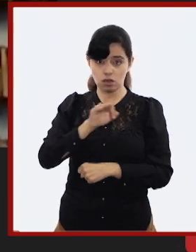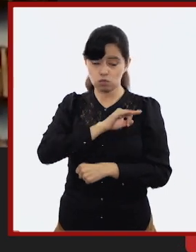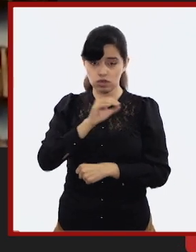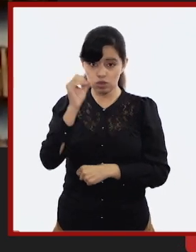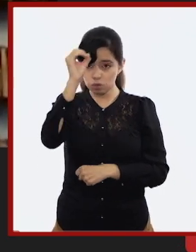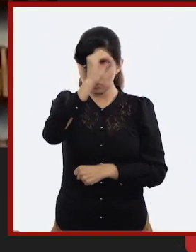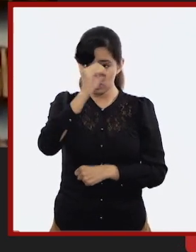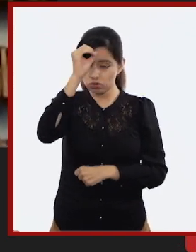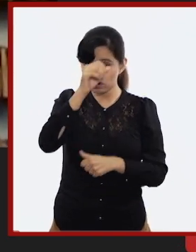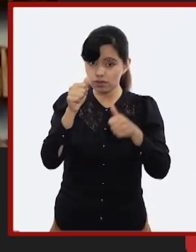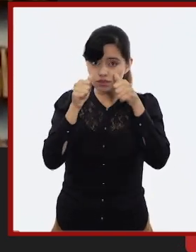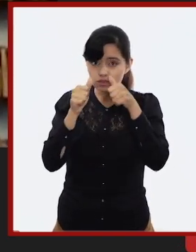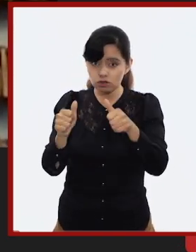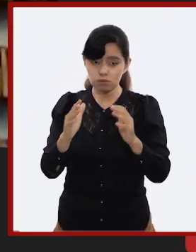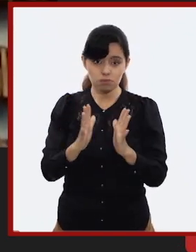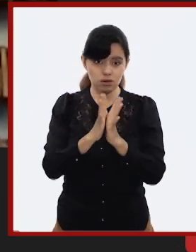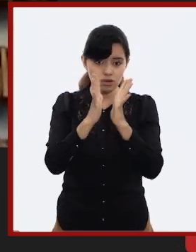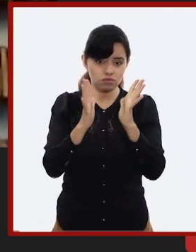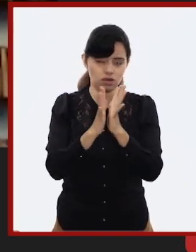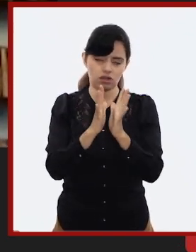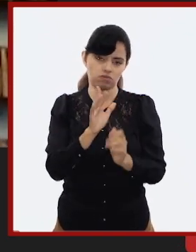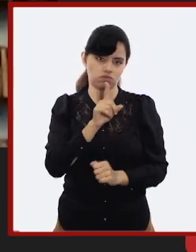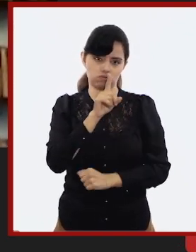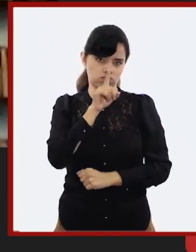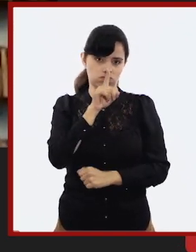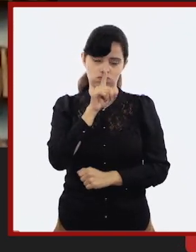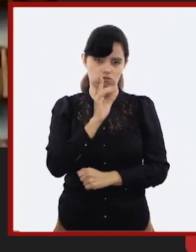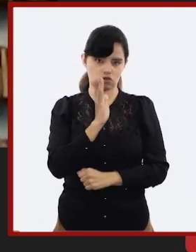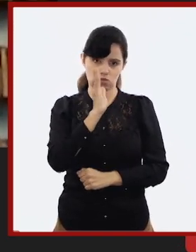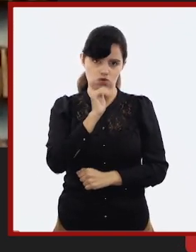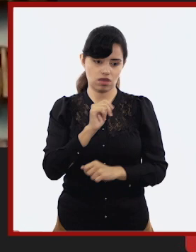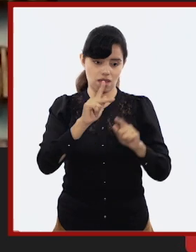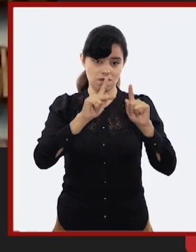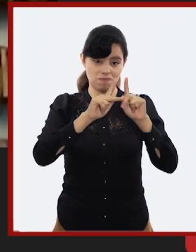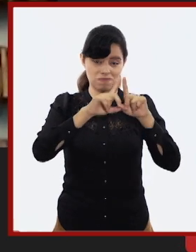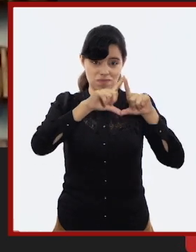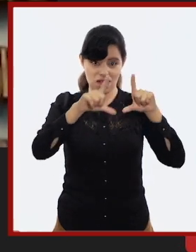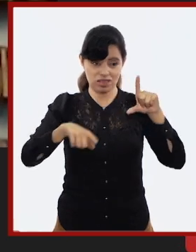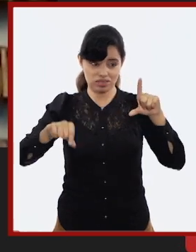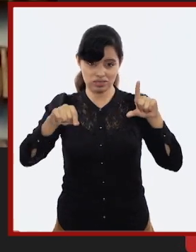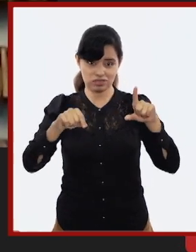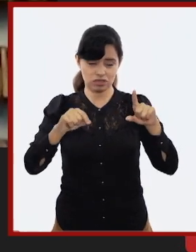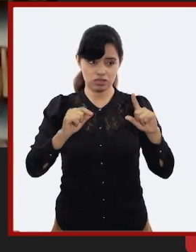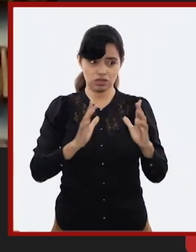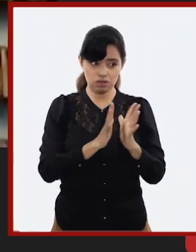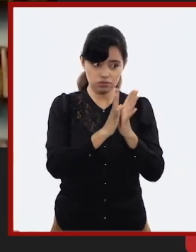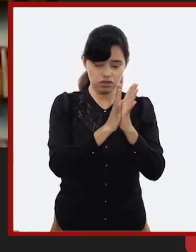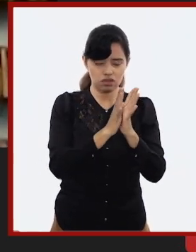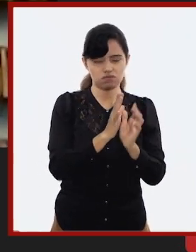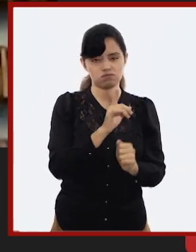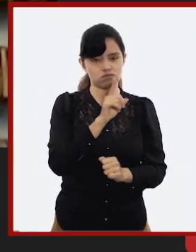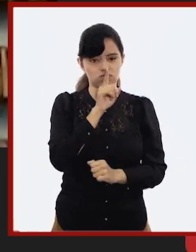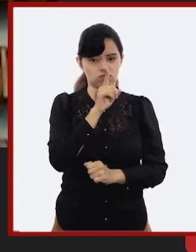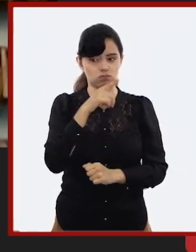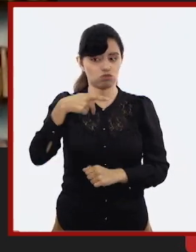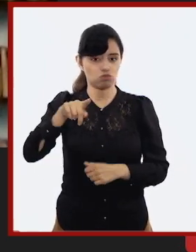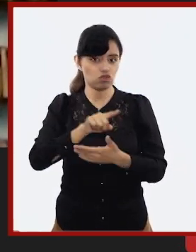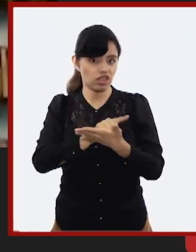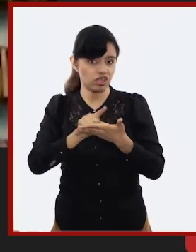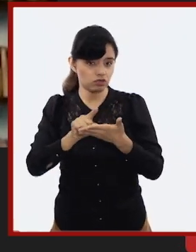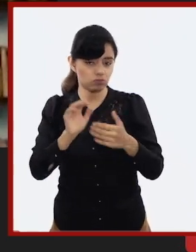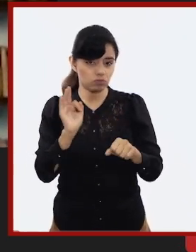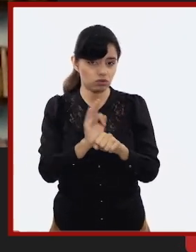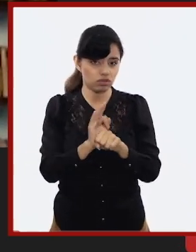ni voto en lo que acontecía en el país, bueno, pues no podían defender sus